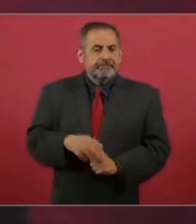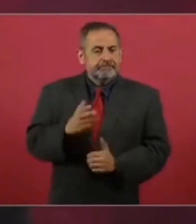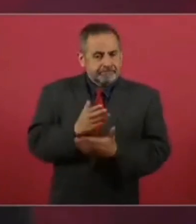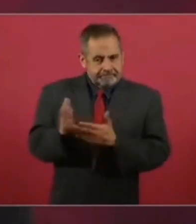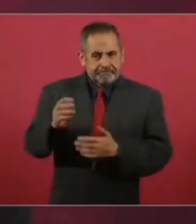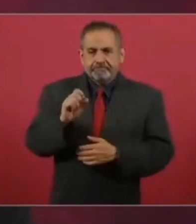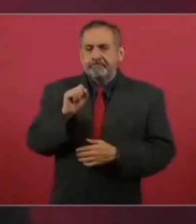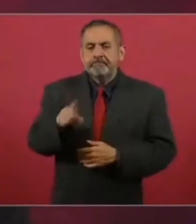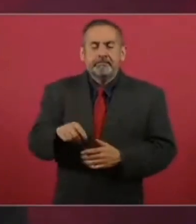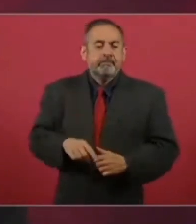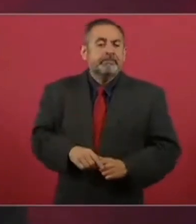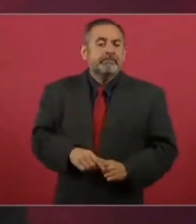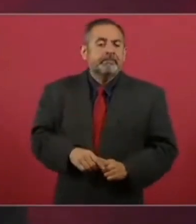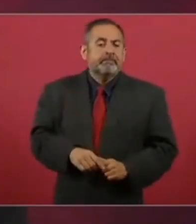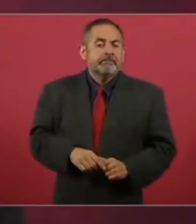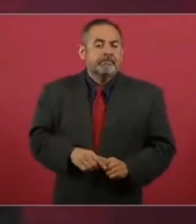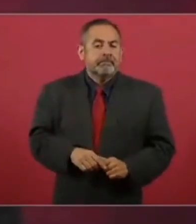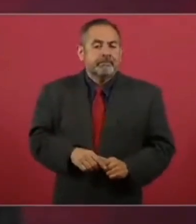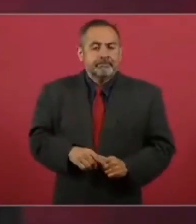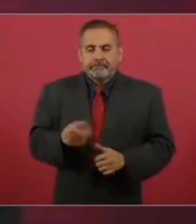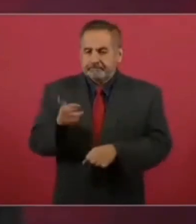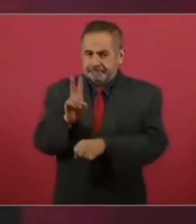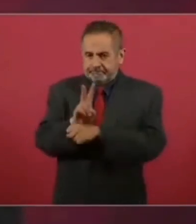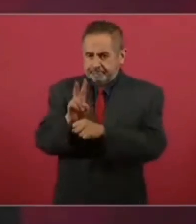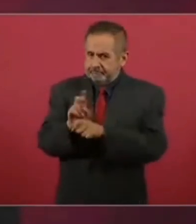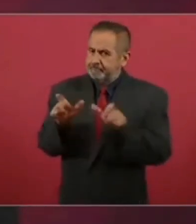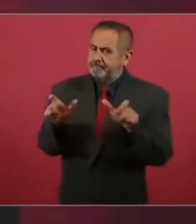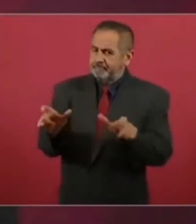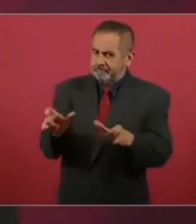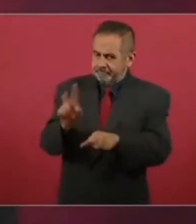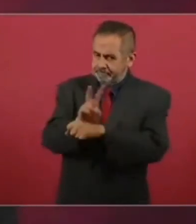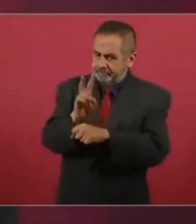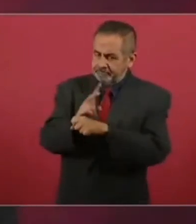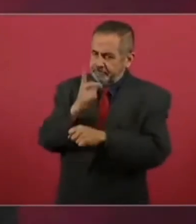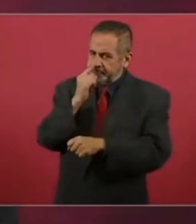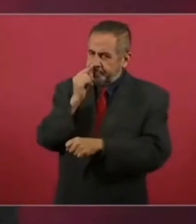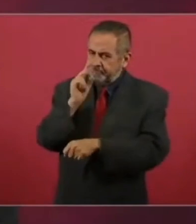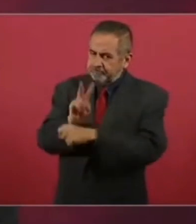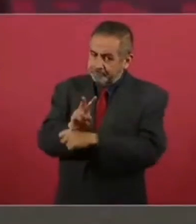Luego, la vigilancia